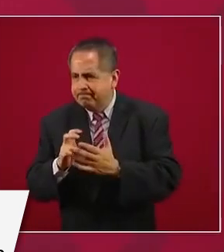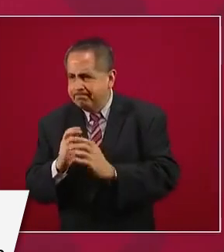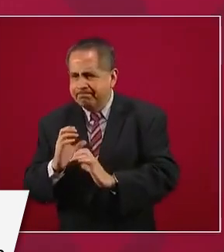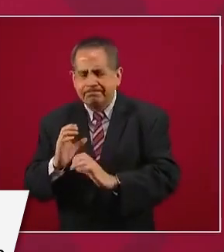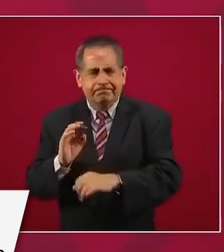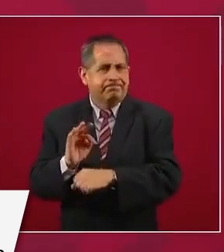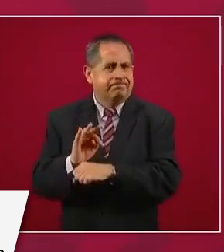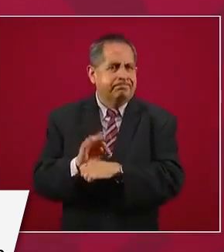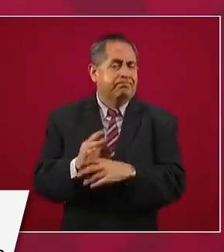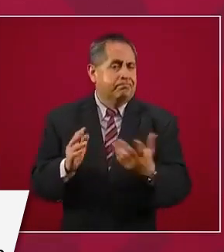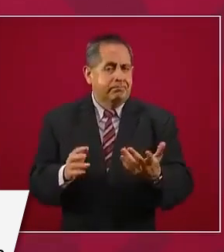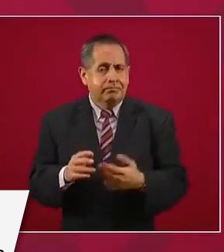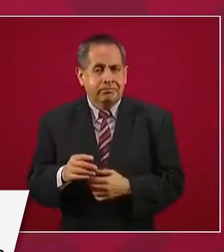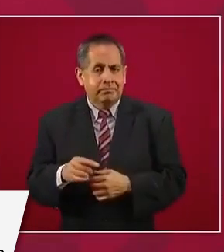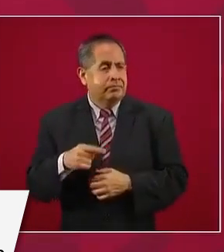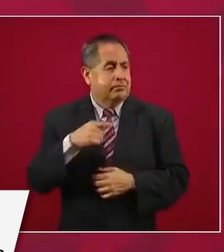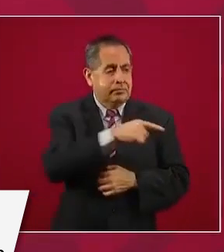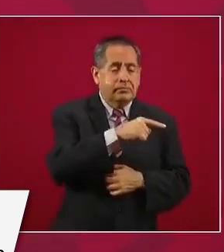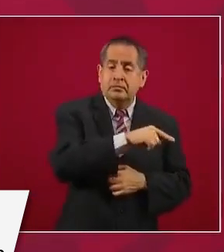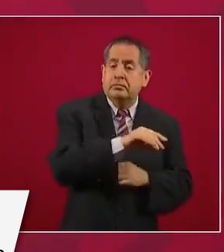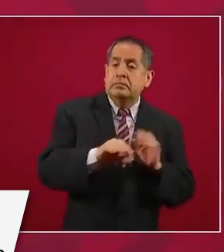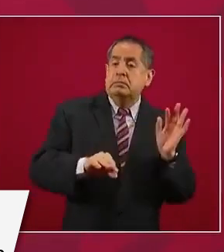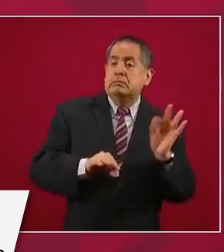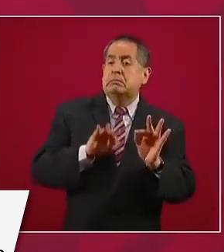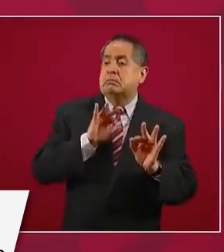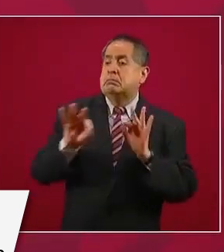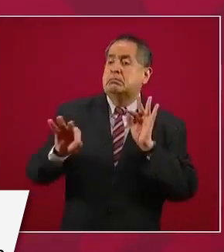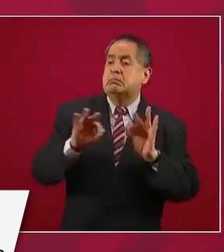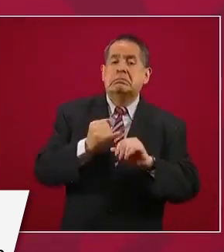y al mismo tiempo la desinformación,